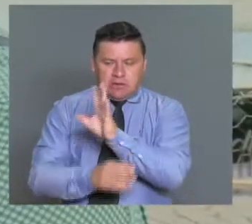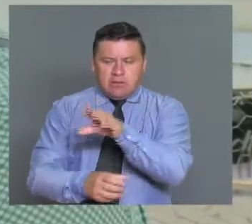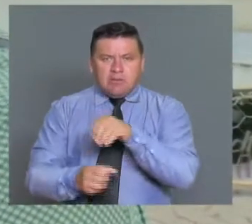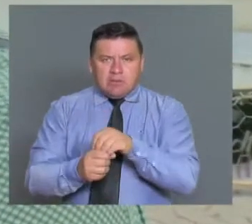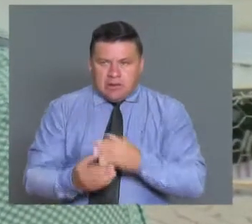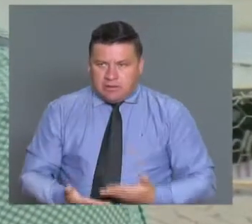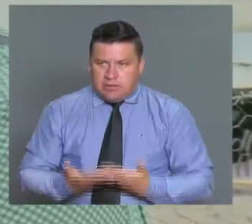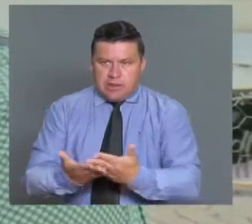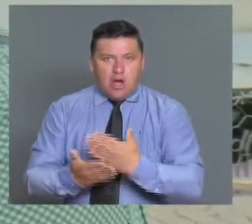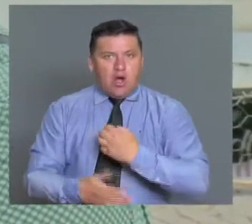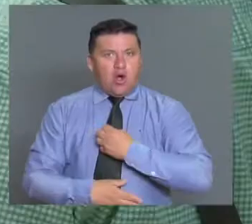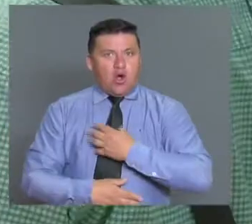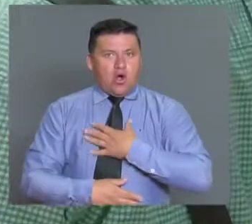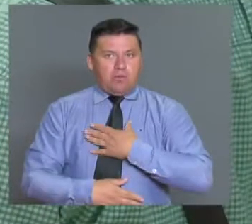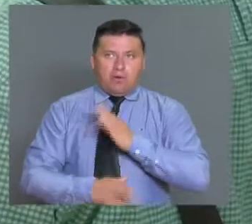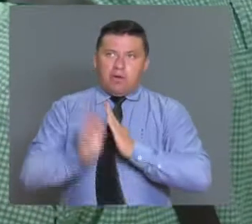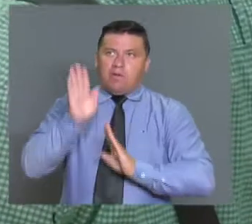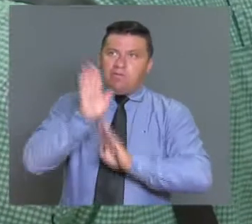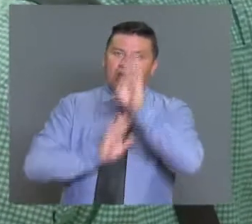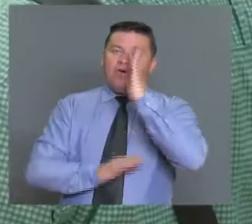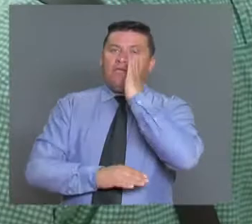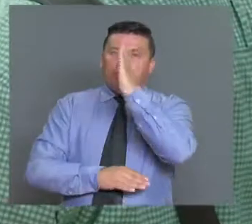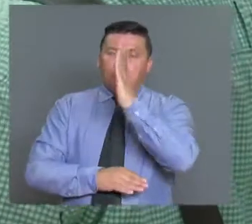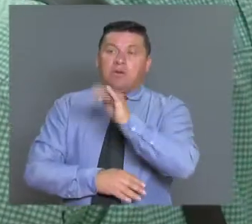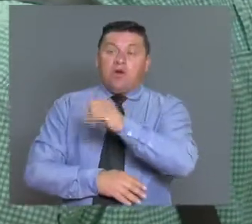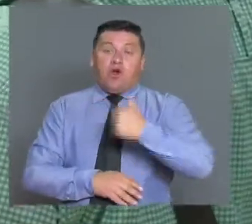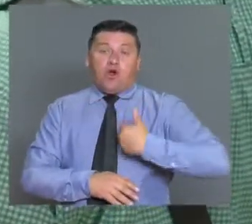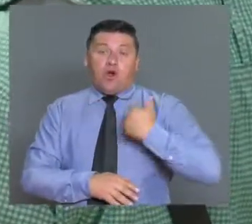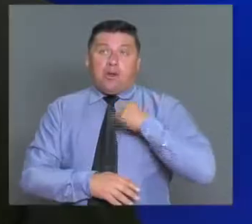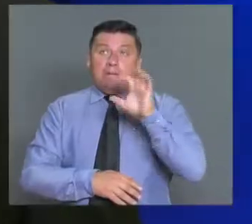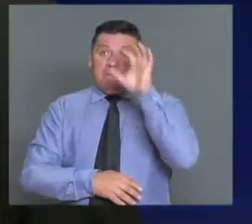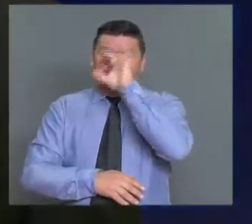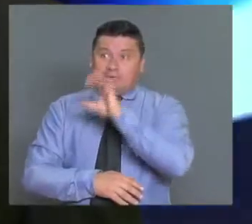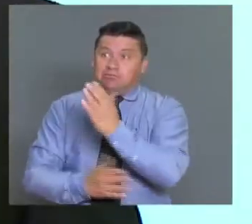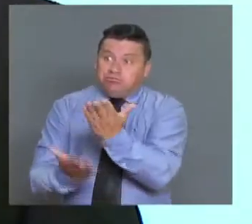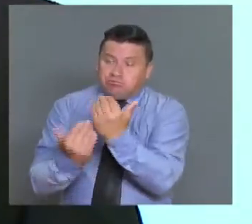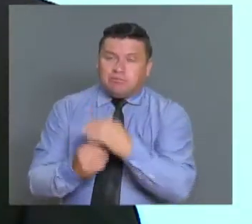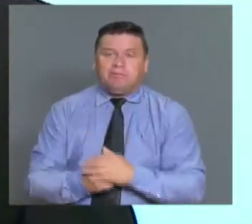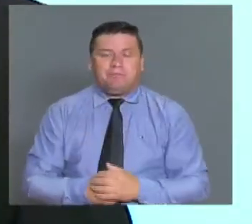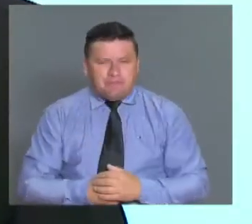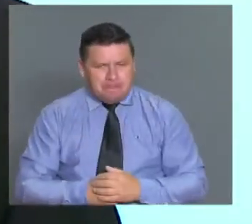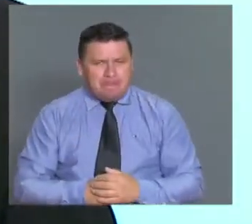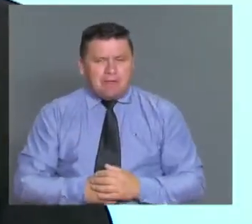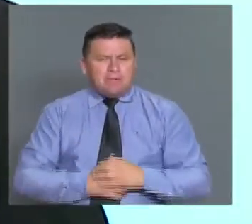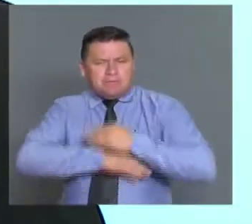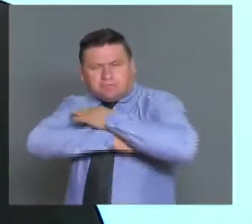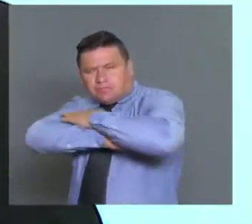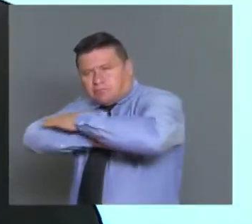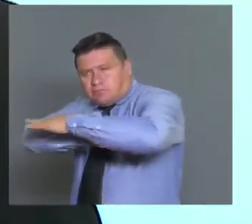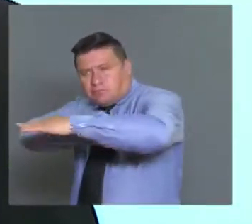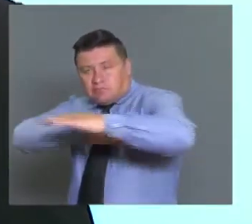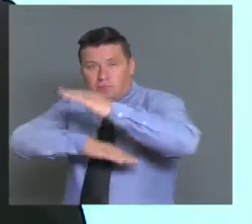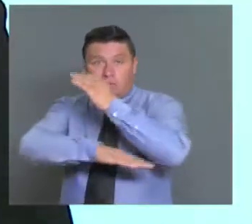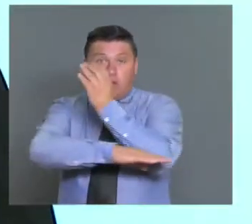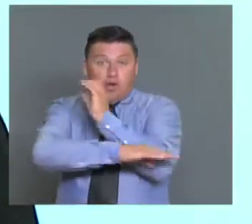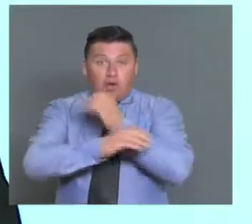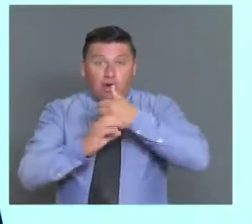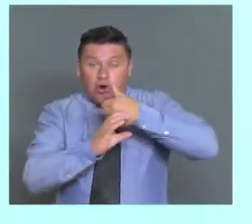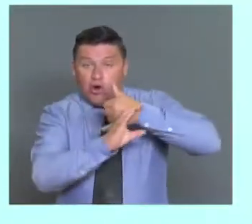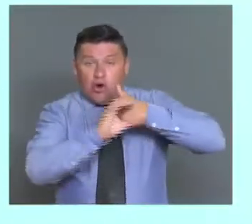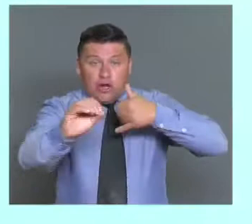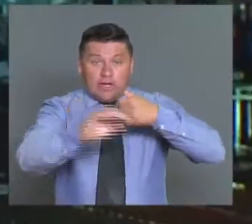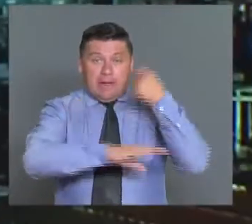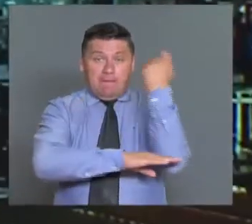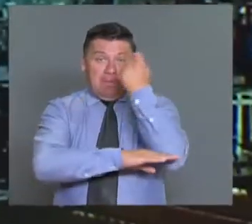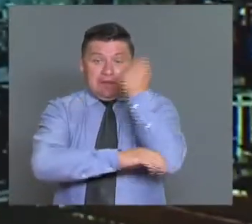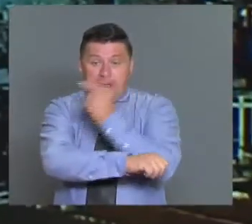que brinda oportunidades de progreso a varios jóvenes del país. Entre las llanuras de la Orinoquía, entre los límites del Meta y Vichada,